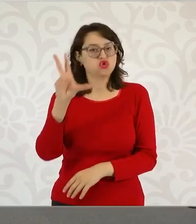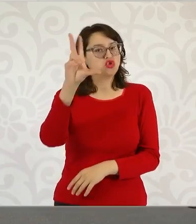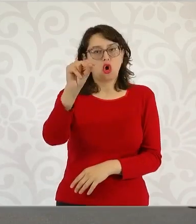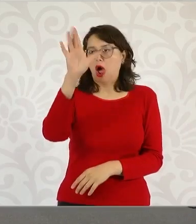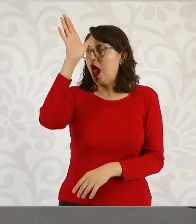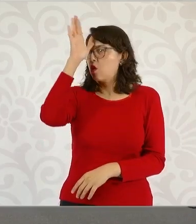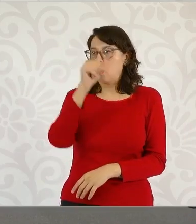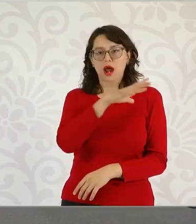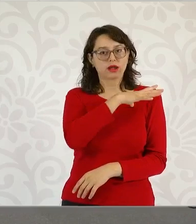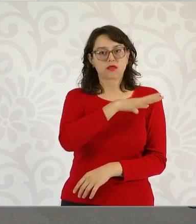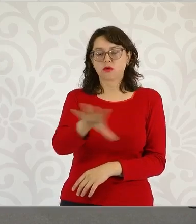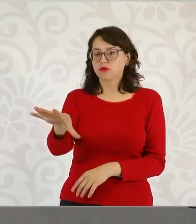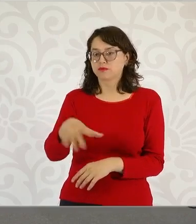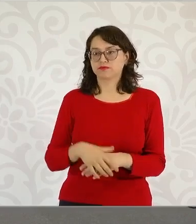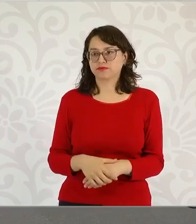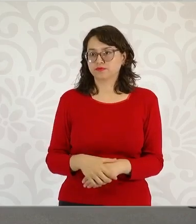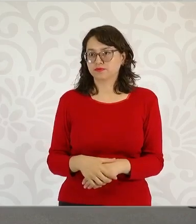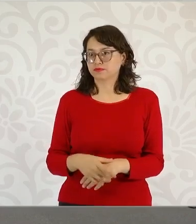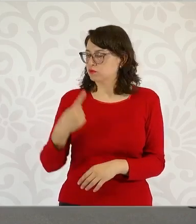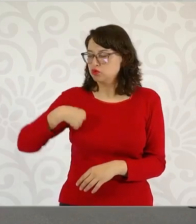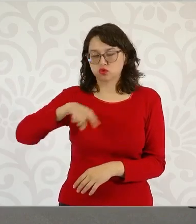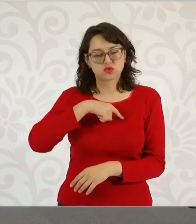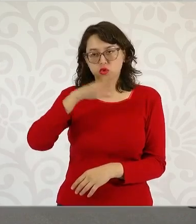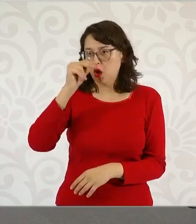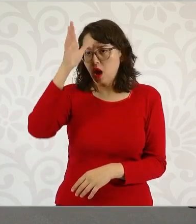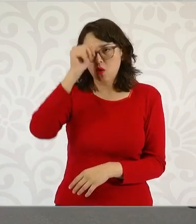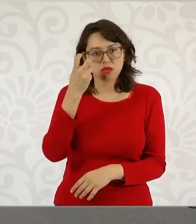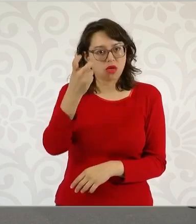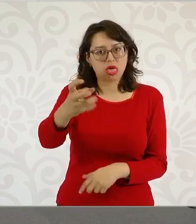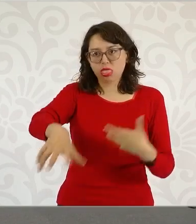artículo 89, con